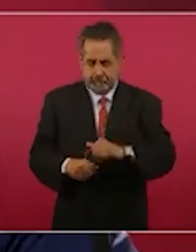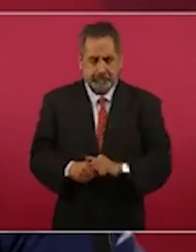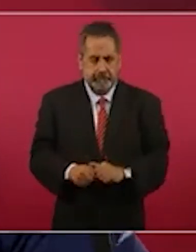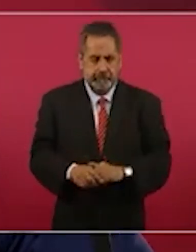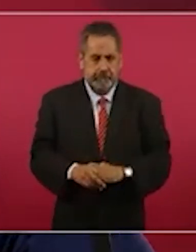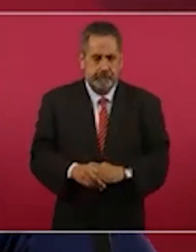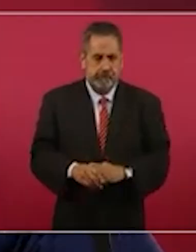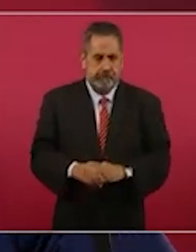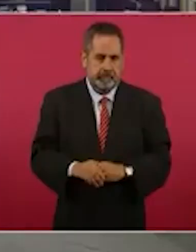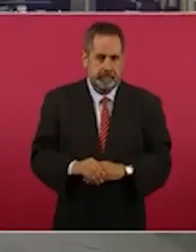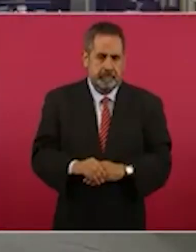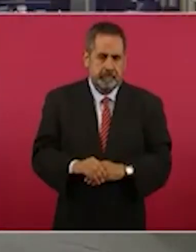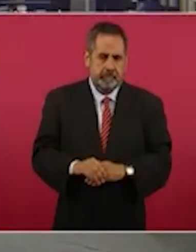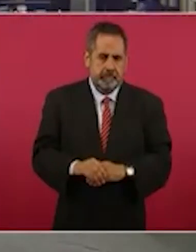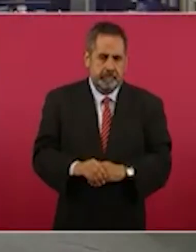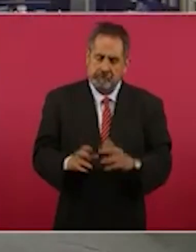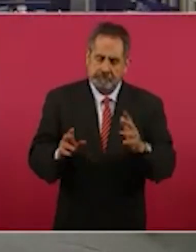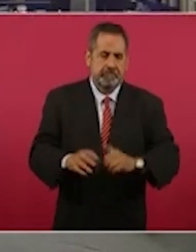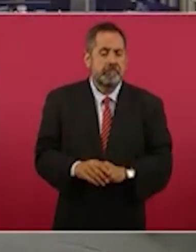Bien. Entonces,